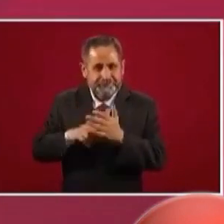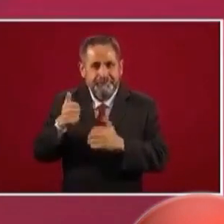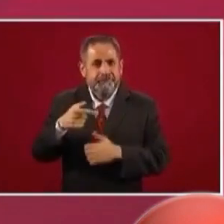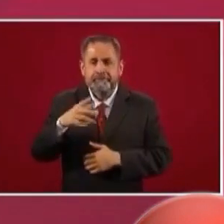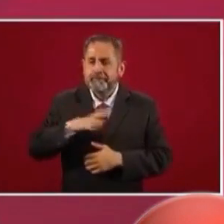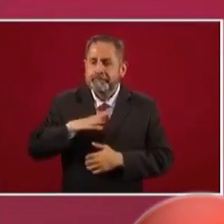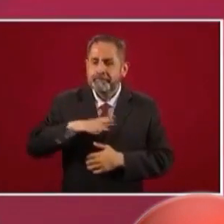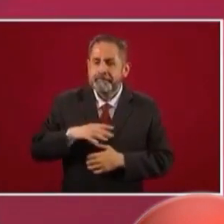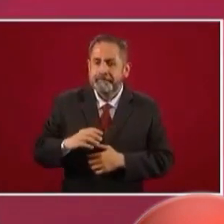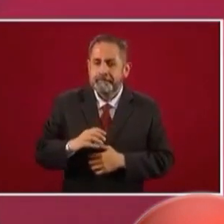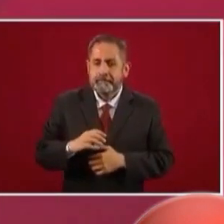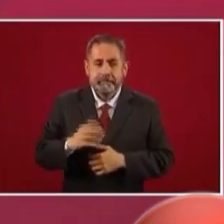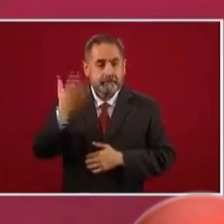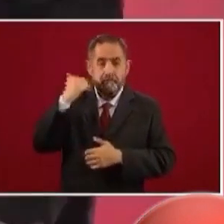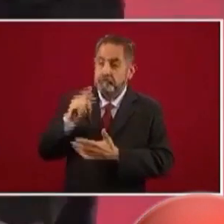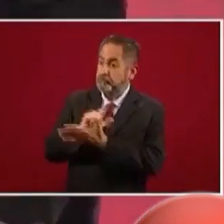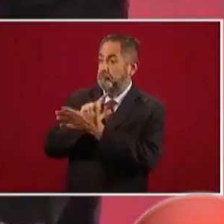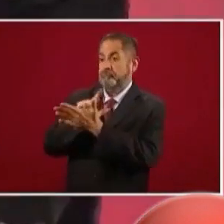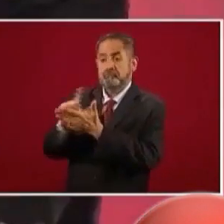había sido limpia.